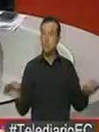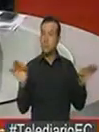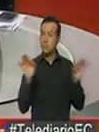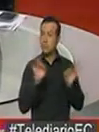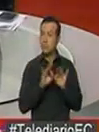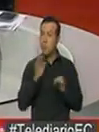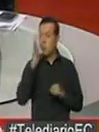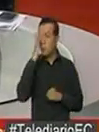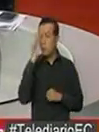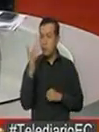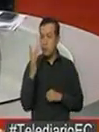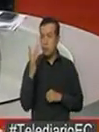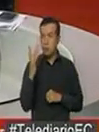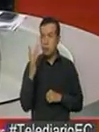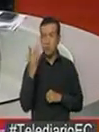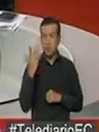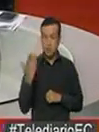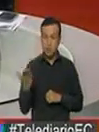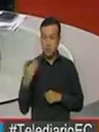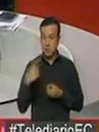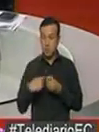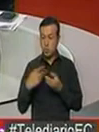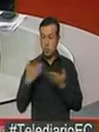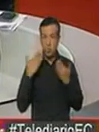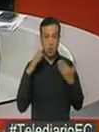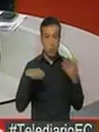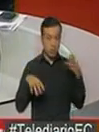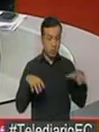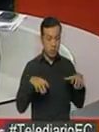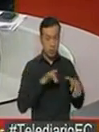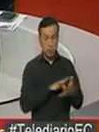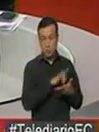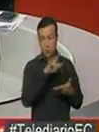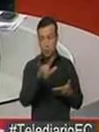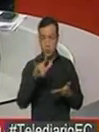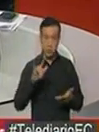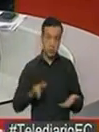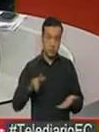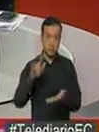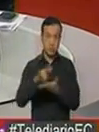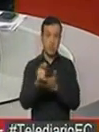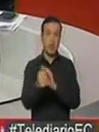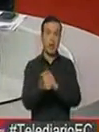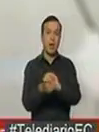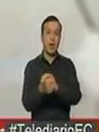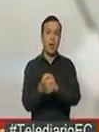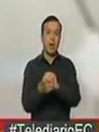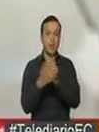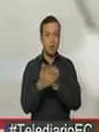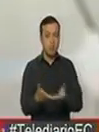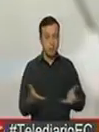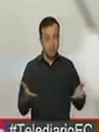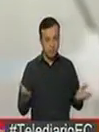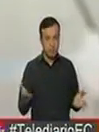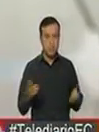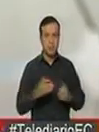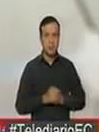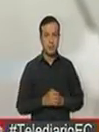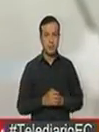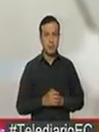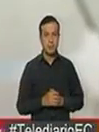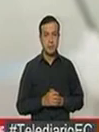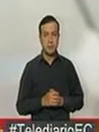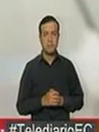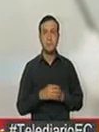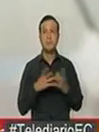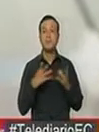puesto que son también los puertos de salida de los pasajeros hacia Galápagos por vía aérea. Básicamente,